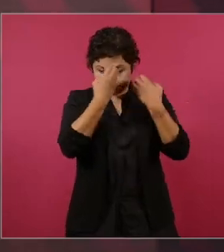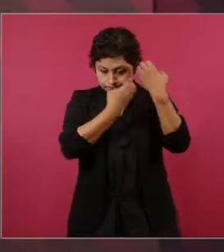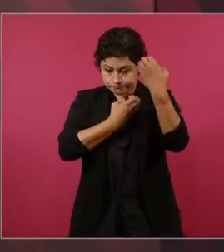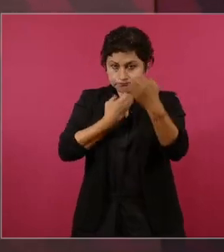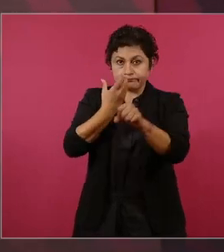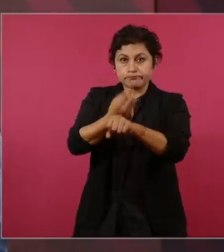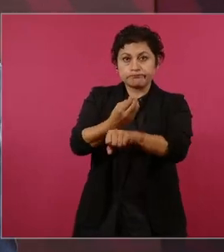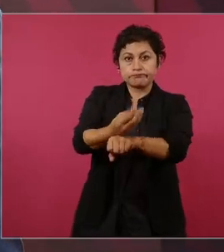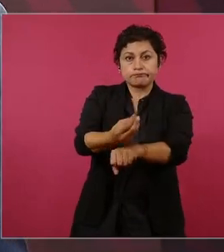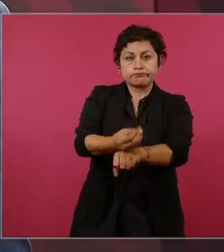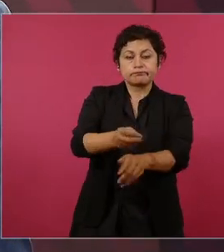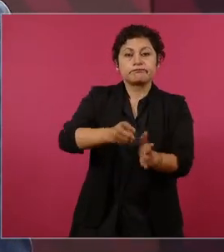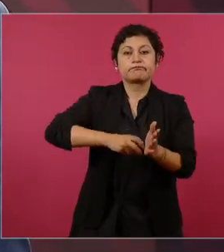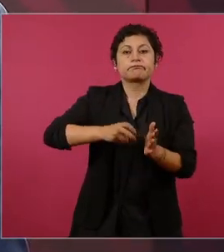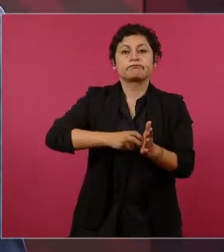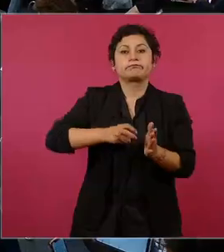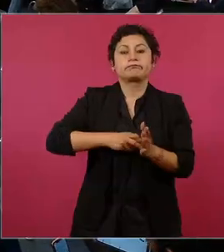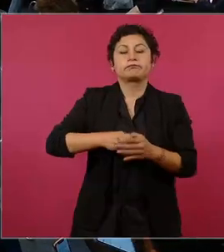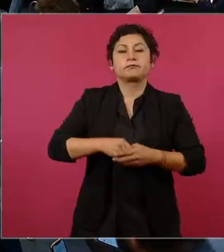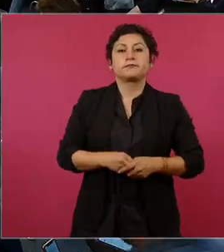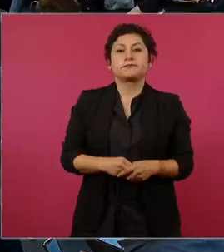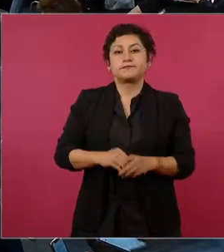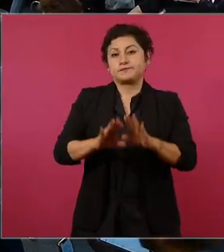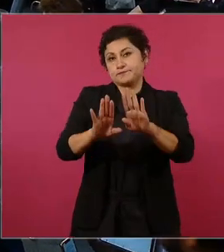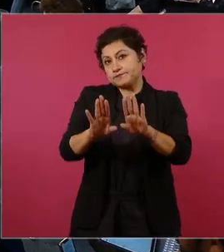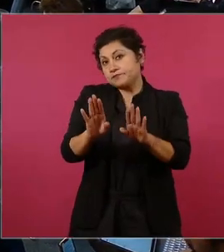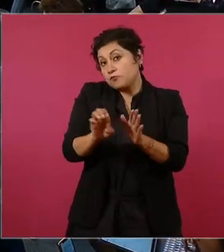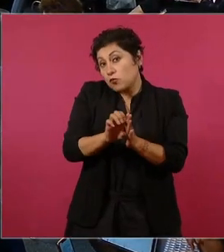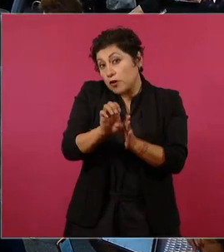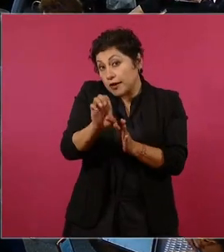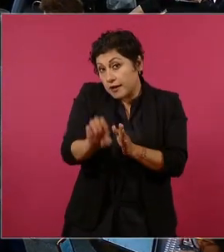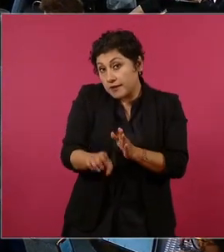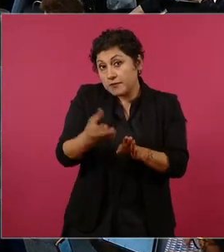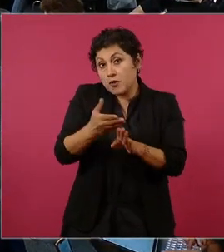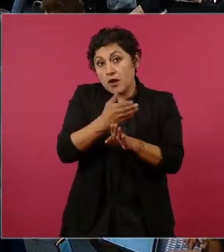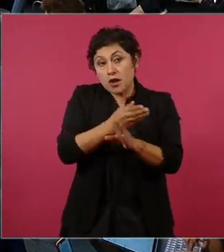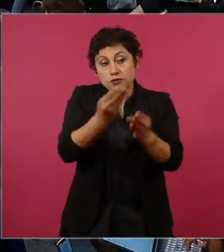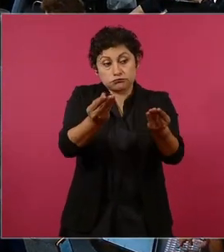Había una forma, que es cancelar